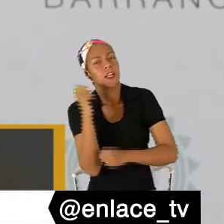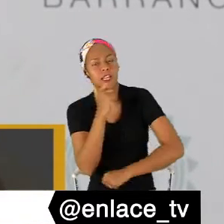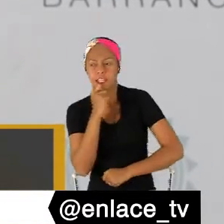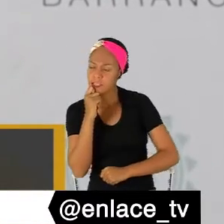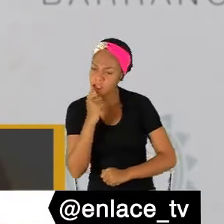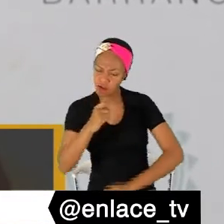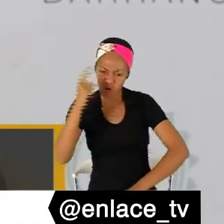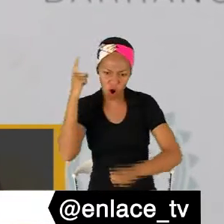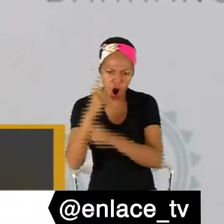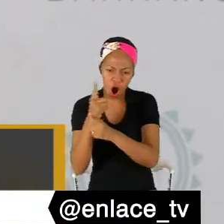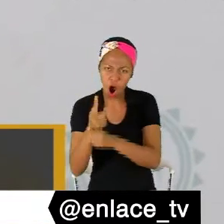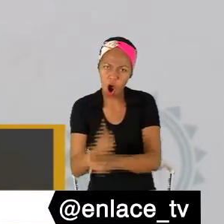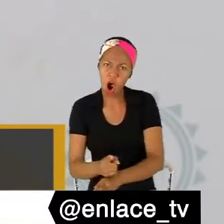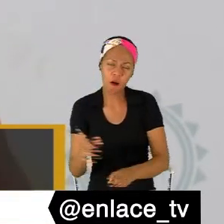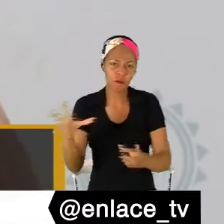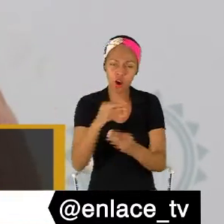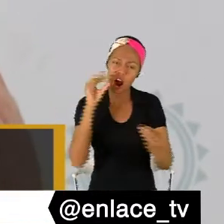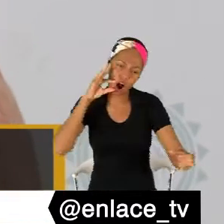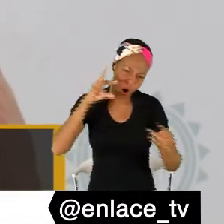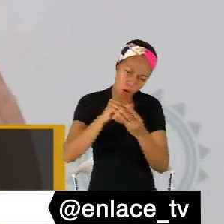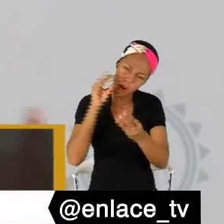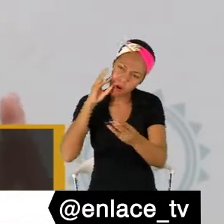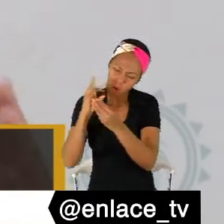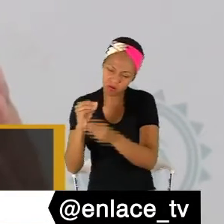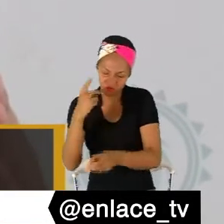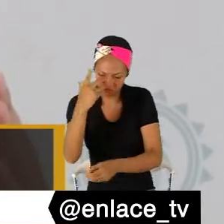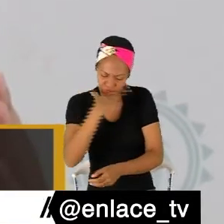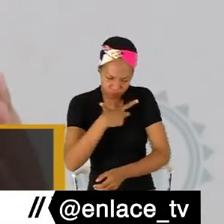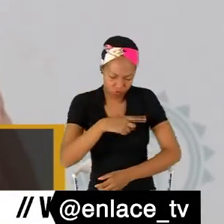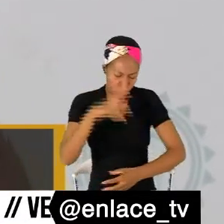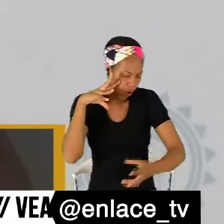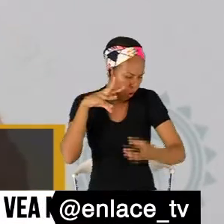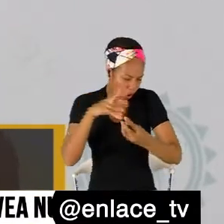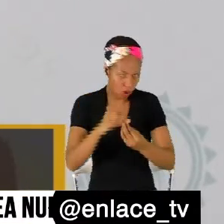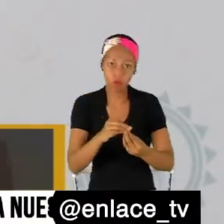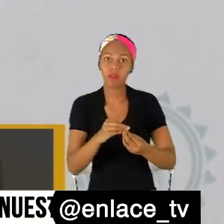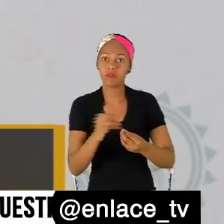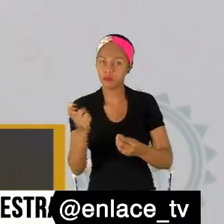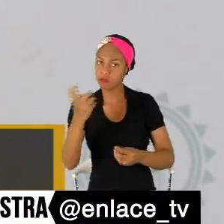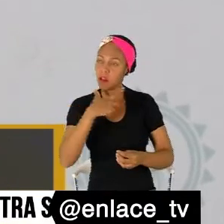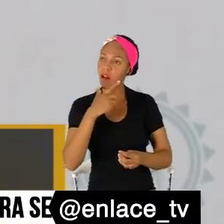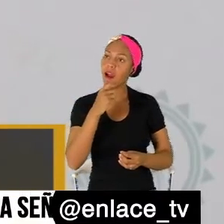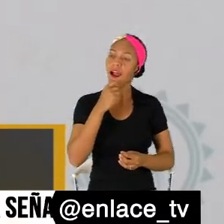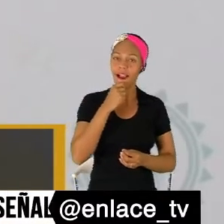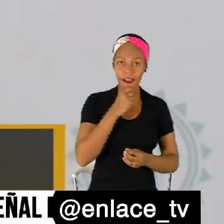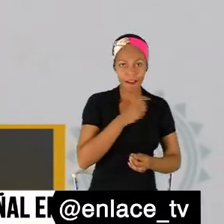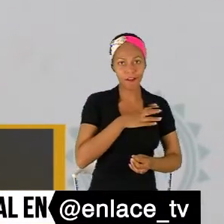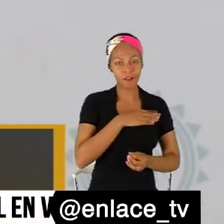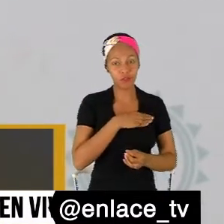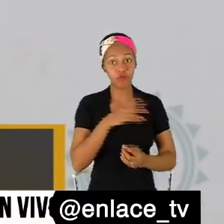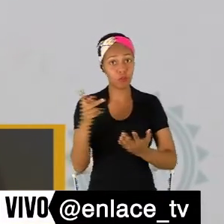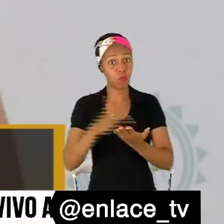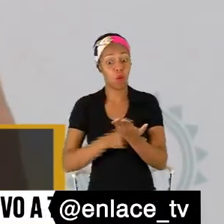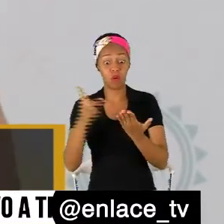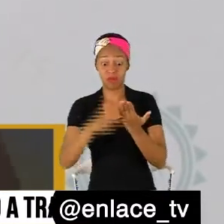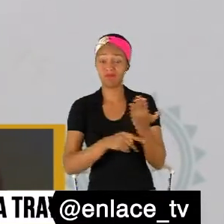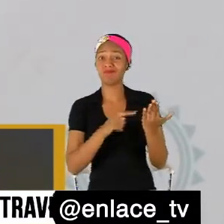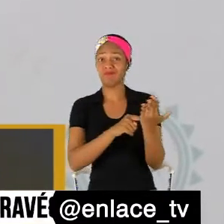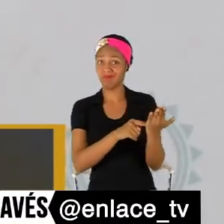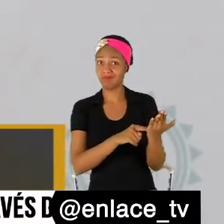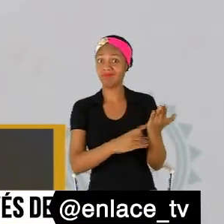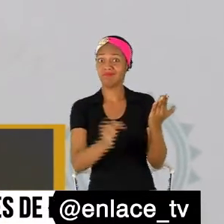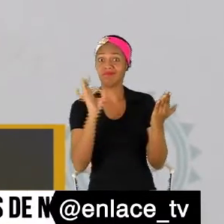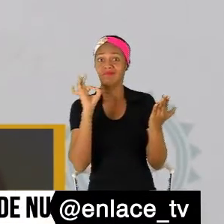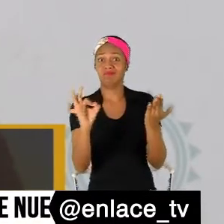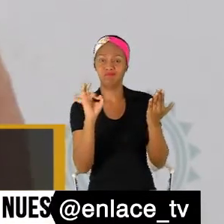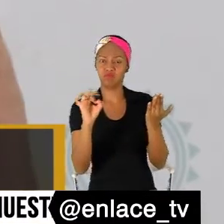cumplir todos esos compromisos que tenemos con todos los barranqueños. Hay ahí proyectos muy interesantes. Queremos que ustedes